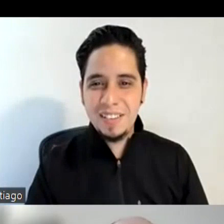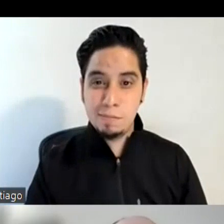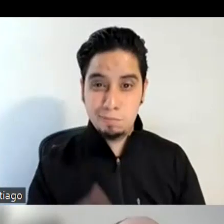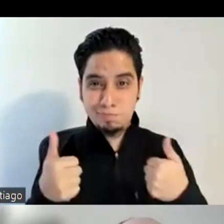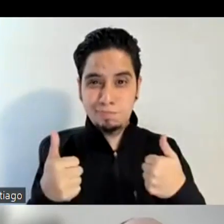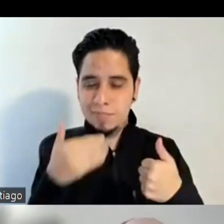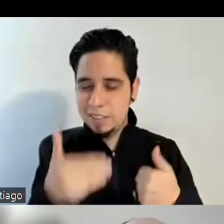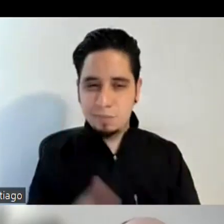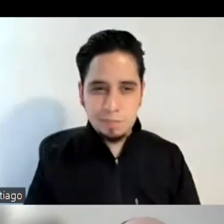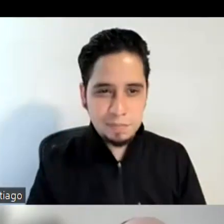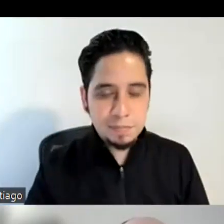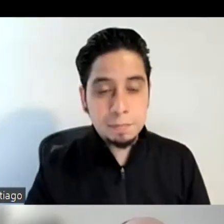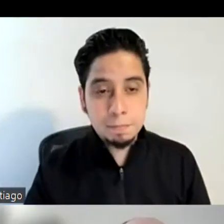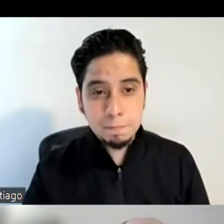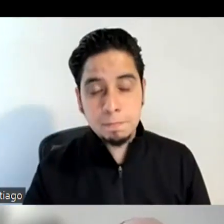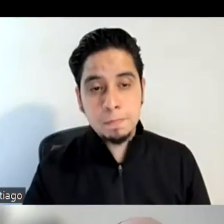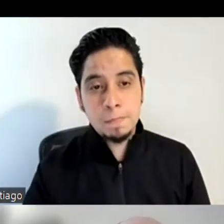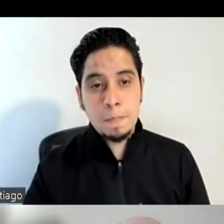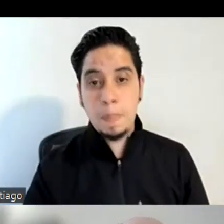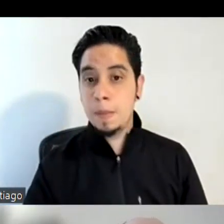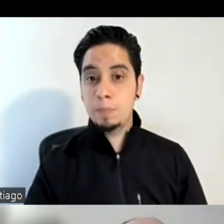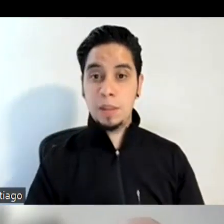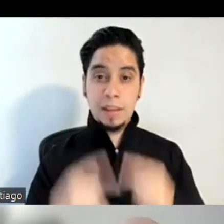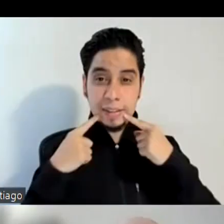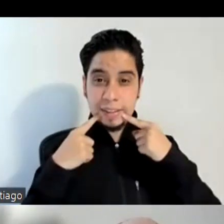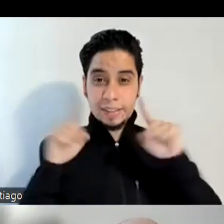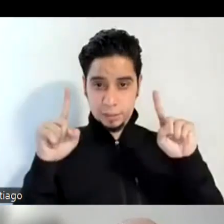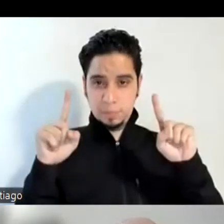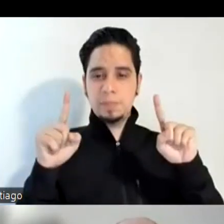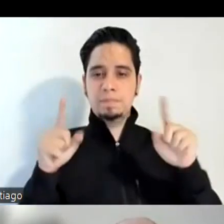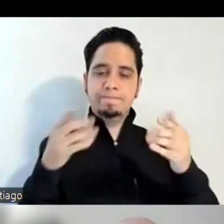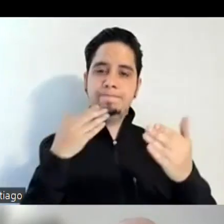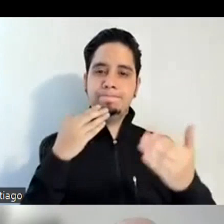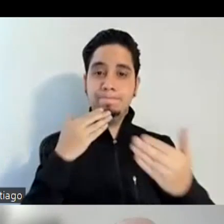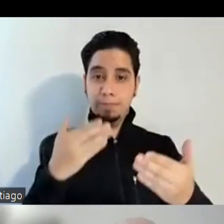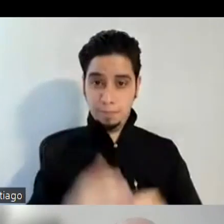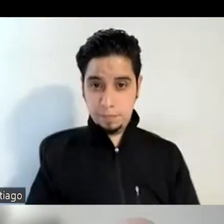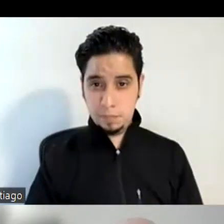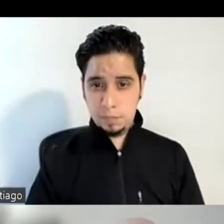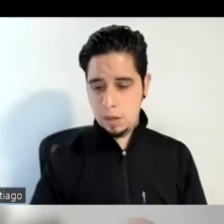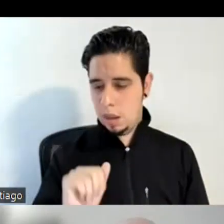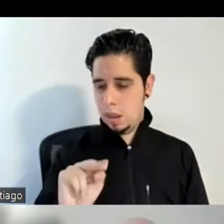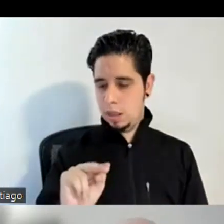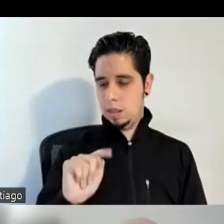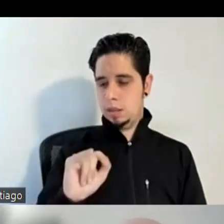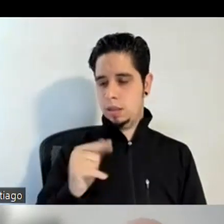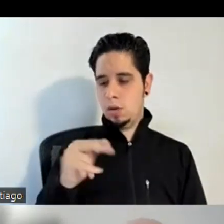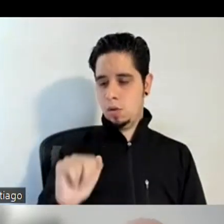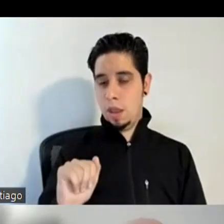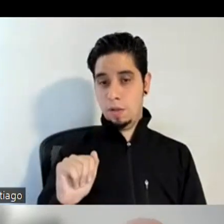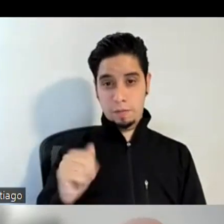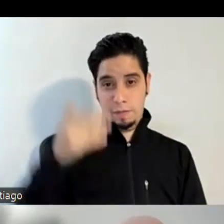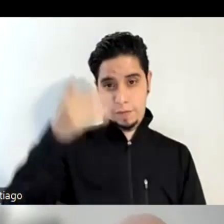gusta. Porque, muy bien. Imagínate. Así, pero mucho éxito allá. Muchas gracias. Antígona frente al mar. ¿A quién tenemos que agradecer,